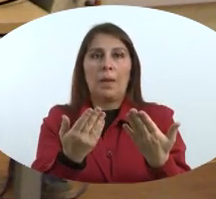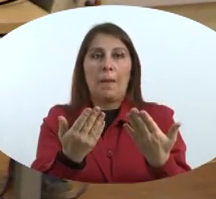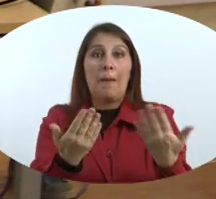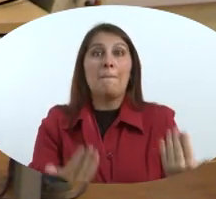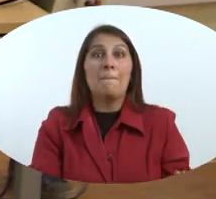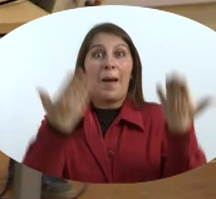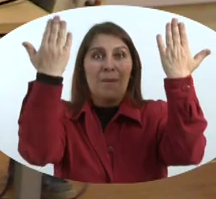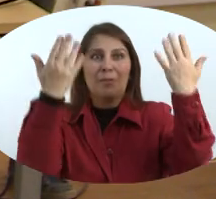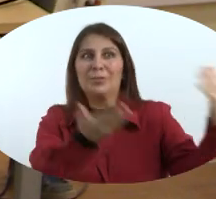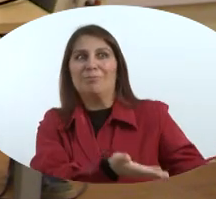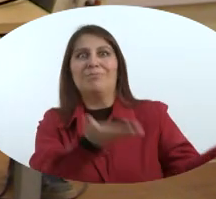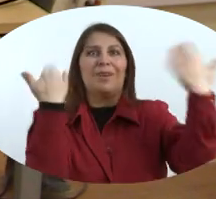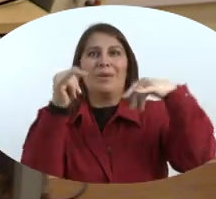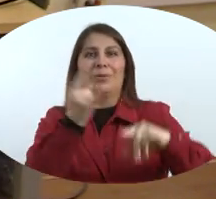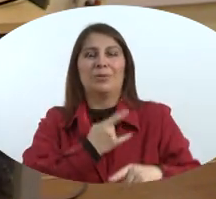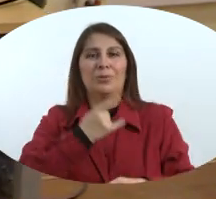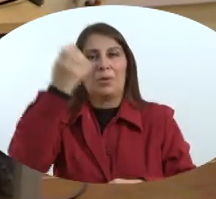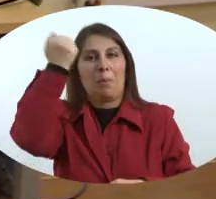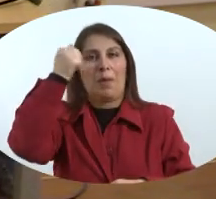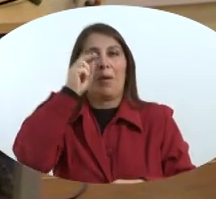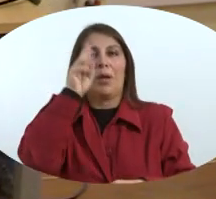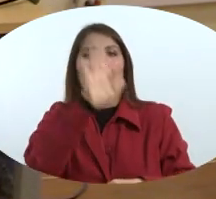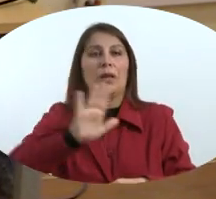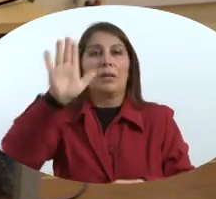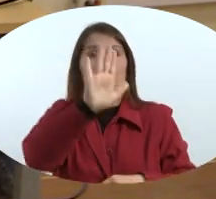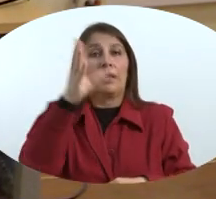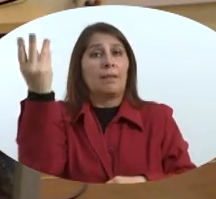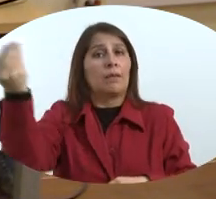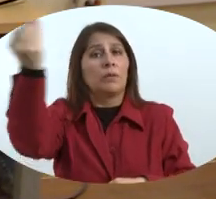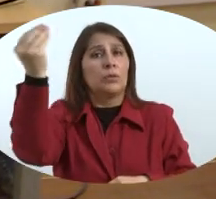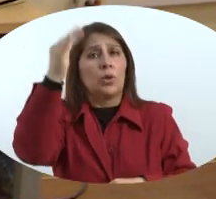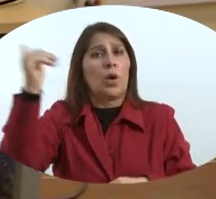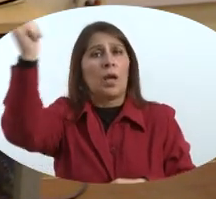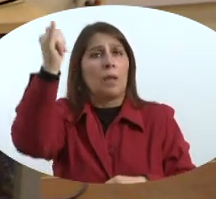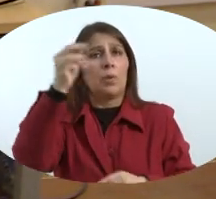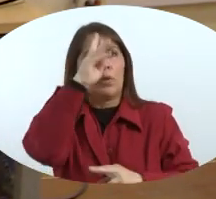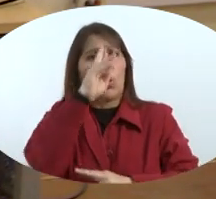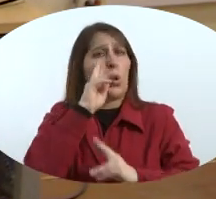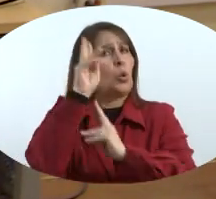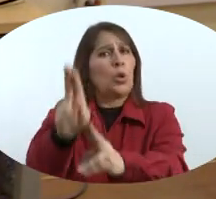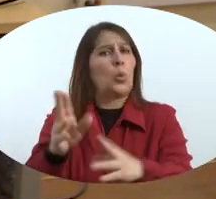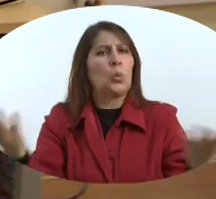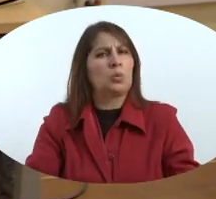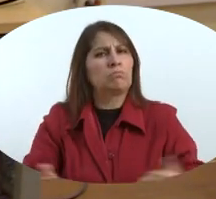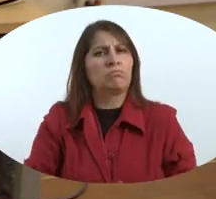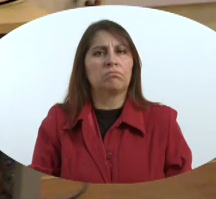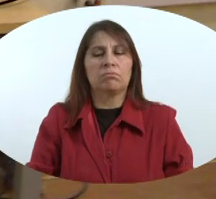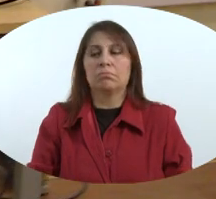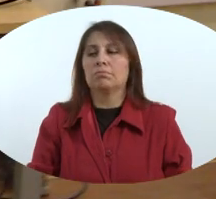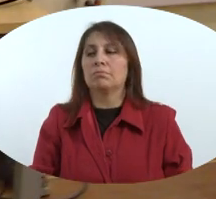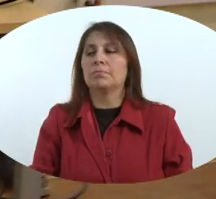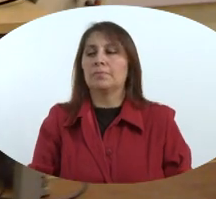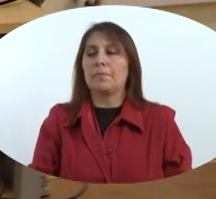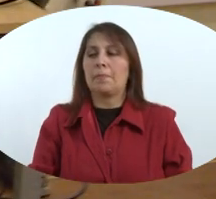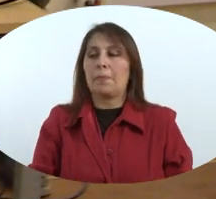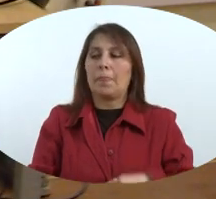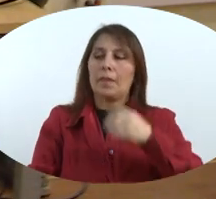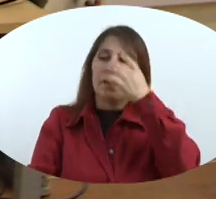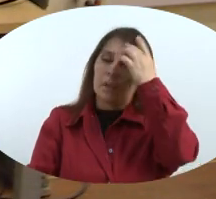upm desde la candidatura al consejo académico esto es para ustedes y